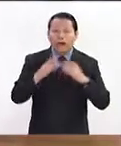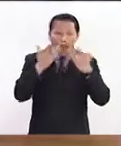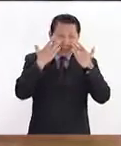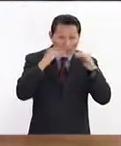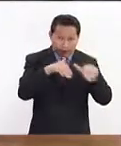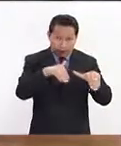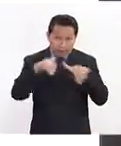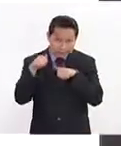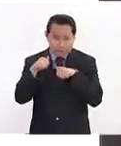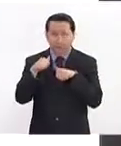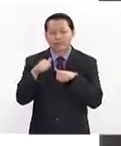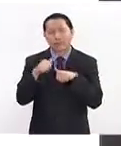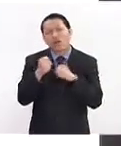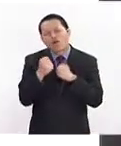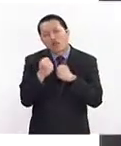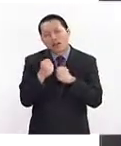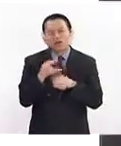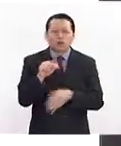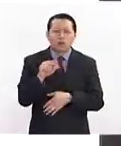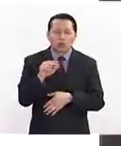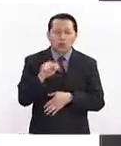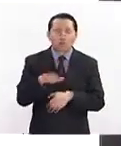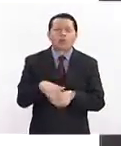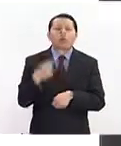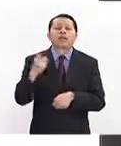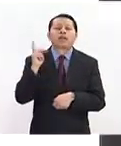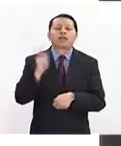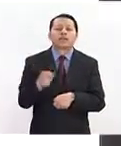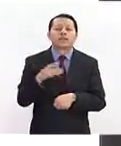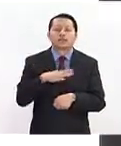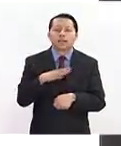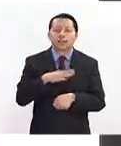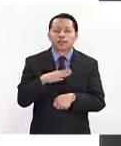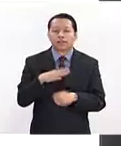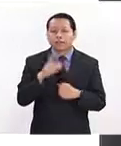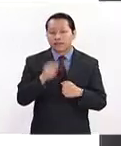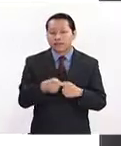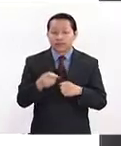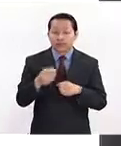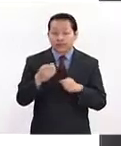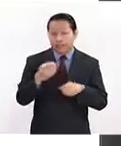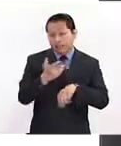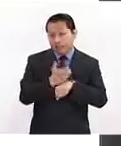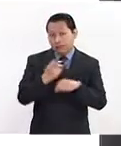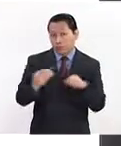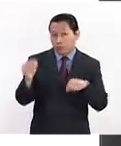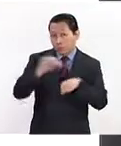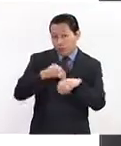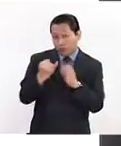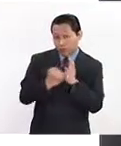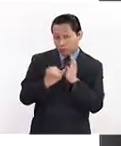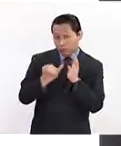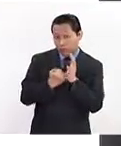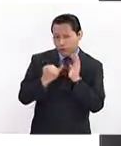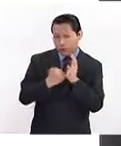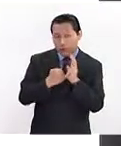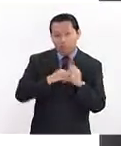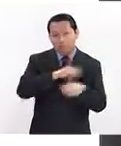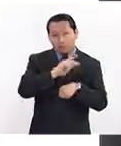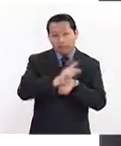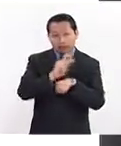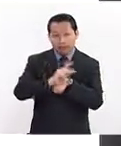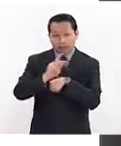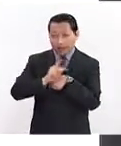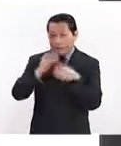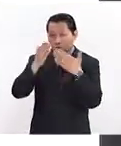efecto no sería tan dramática, porque en última instancia los aranceles que impone Estados Unidos a países con los que